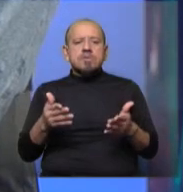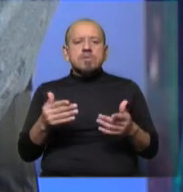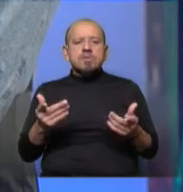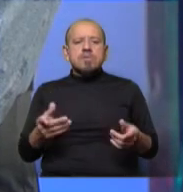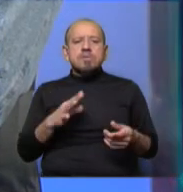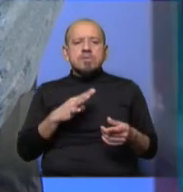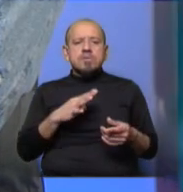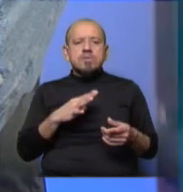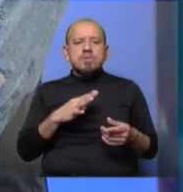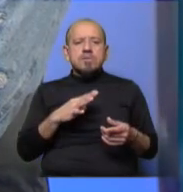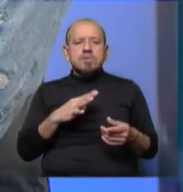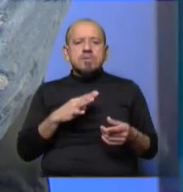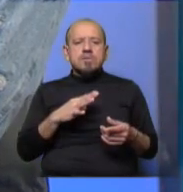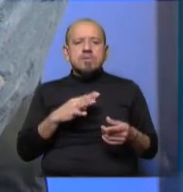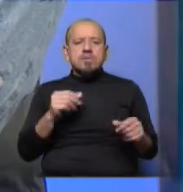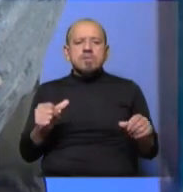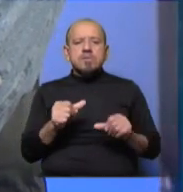evolucionado. Pero hacerse carrera